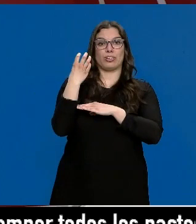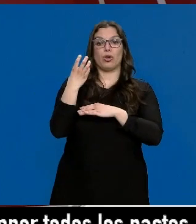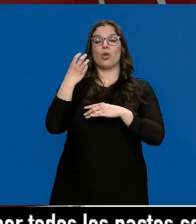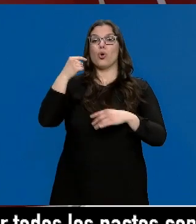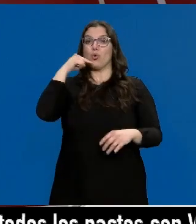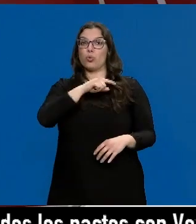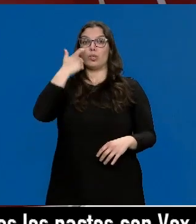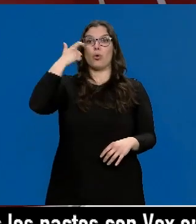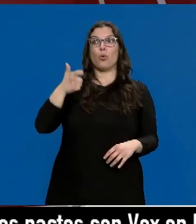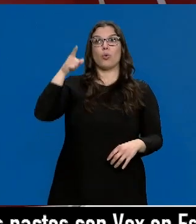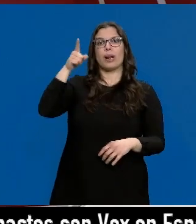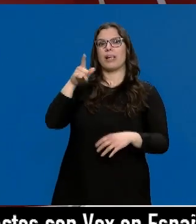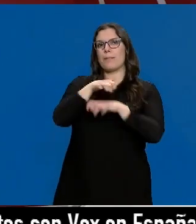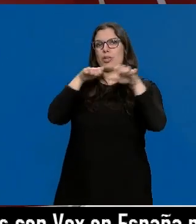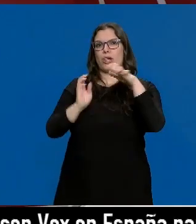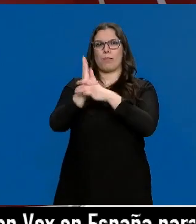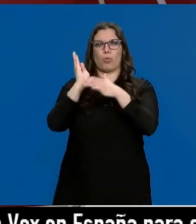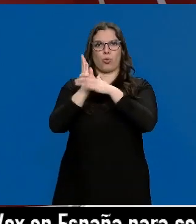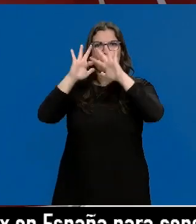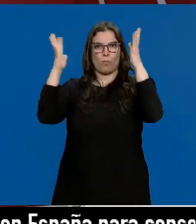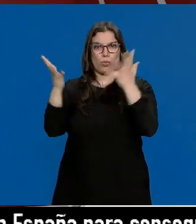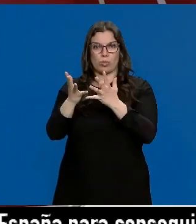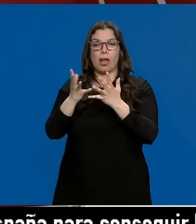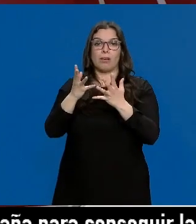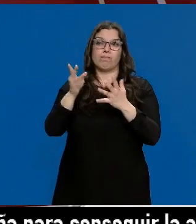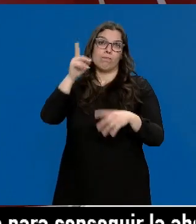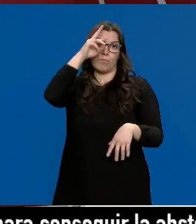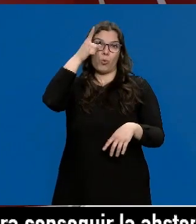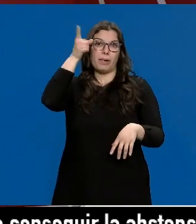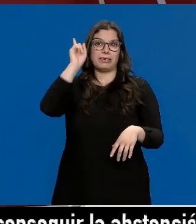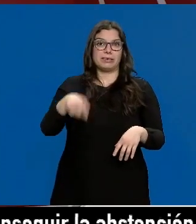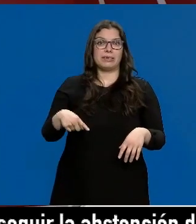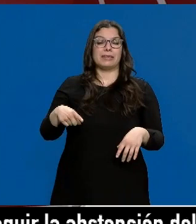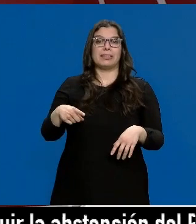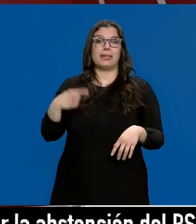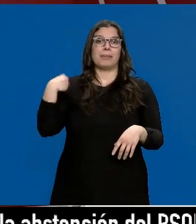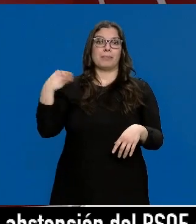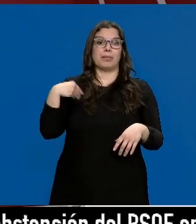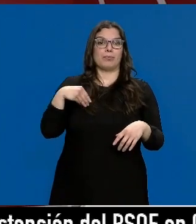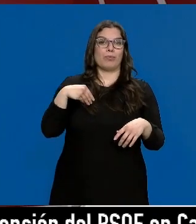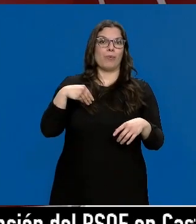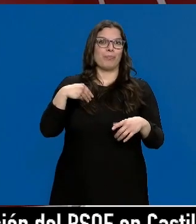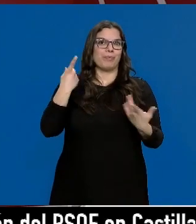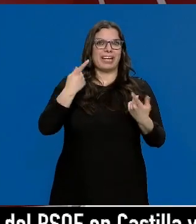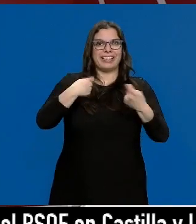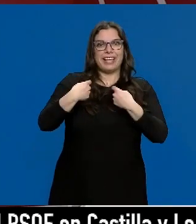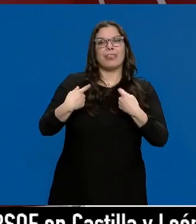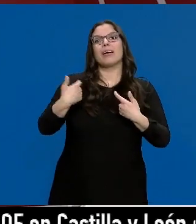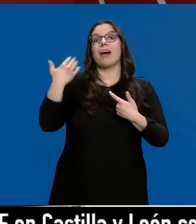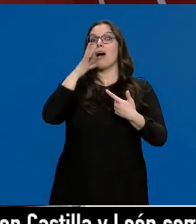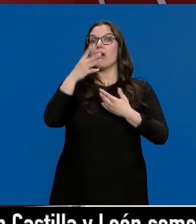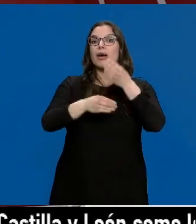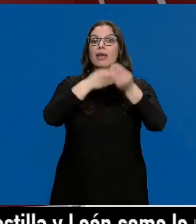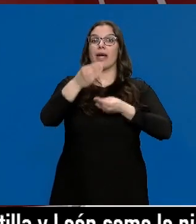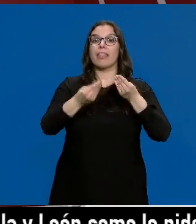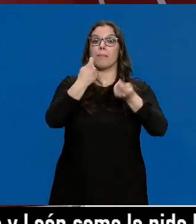y de Ucrania sale la mitad de la producción mundial. Hay preocupación también en las cadenas de supermercados, que ya limitan las ventas